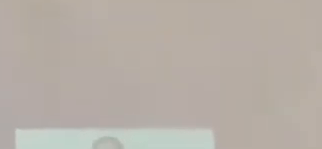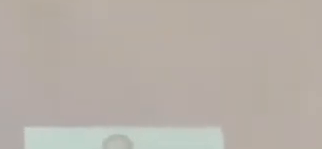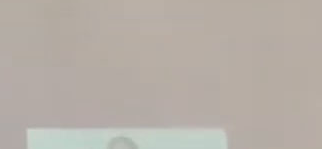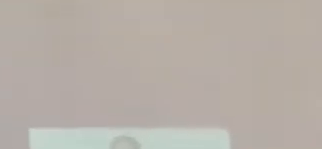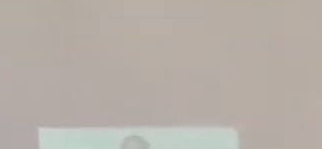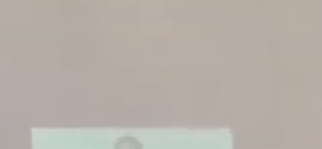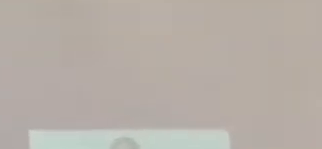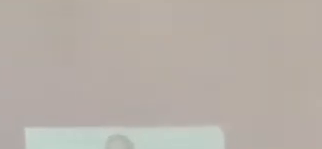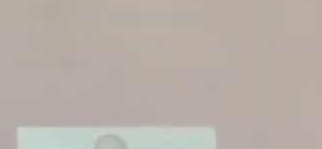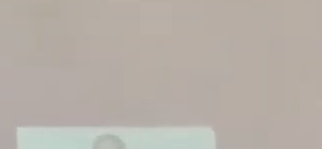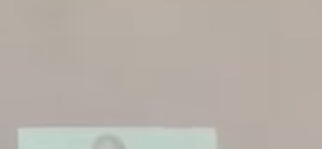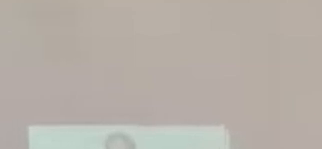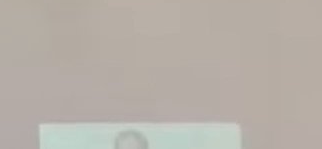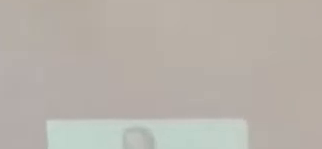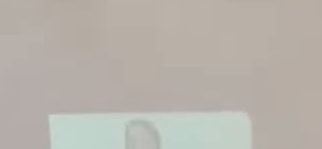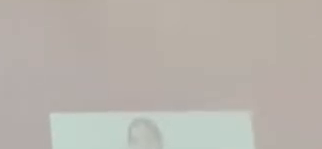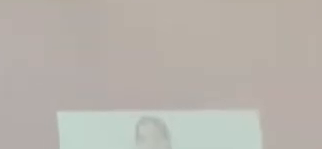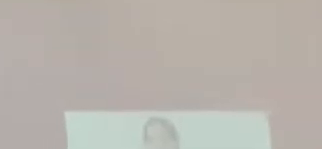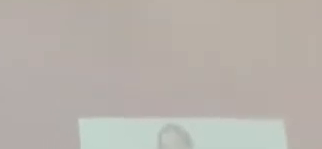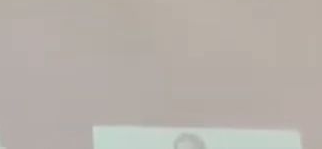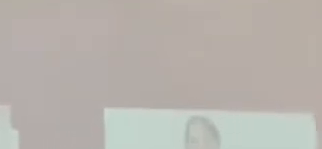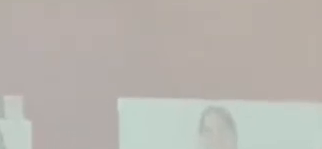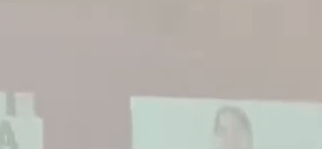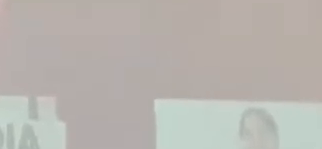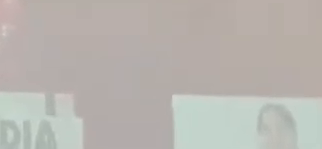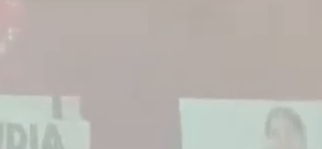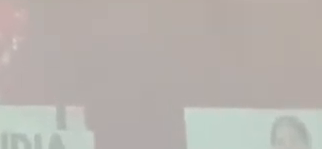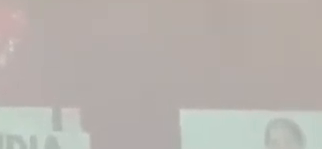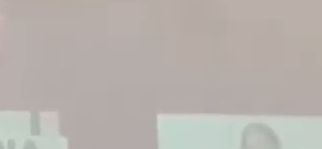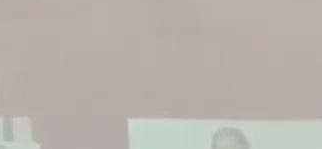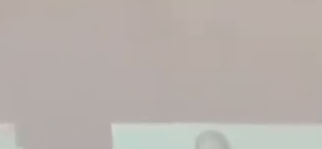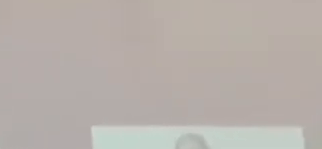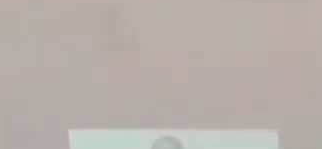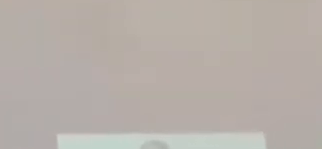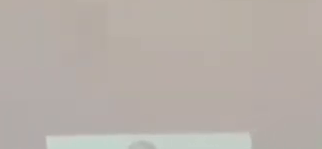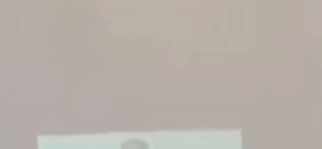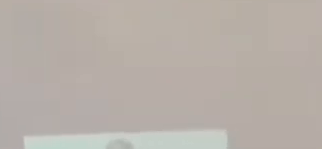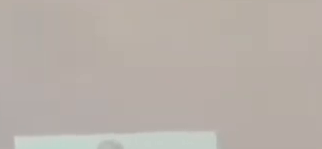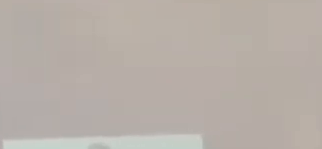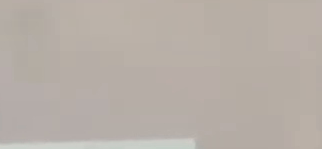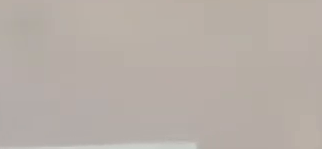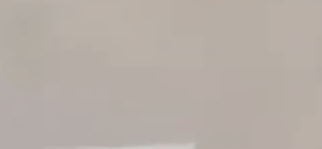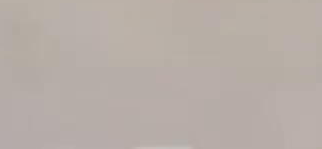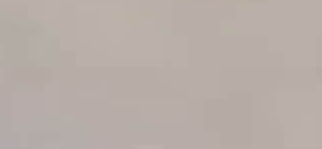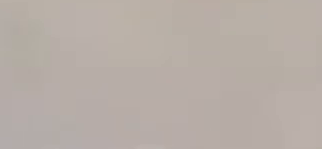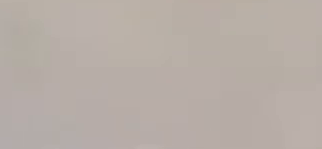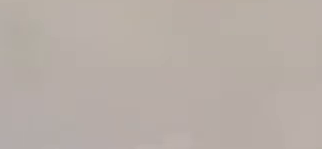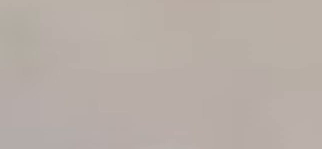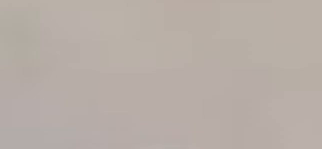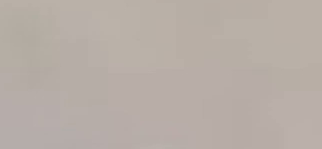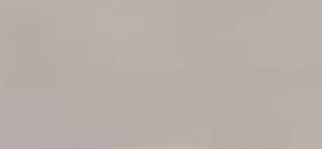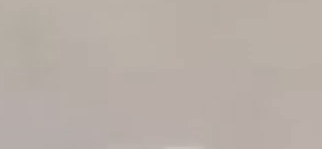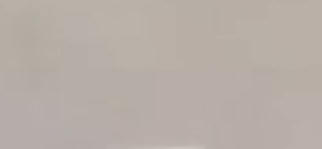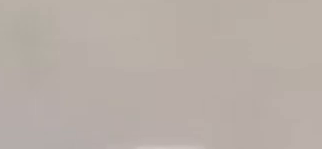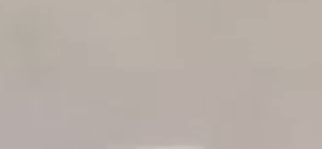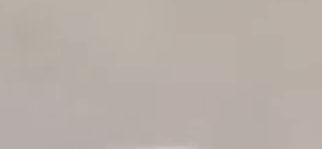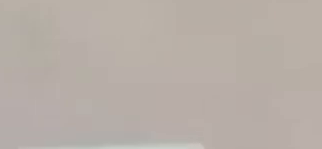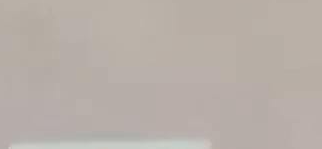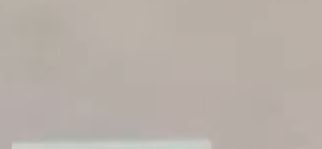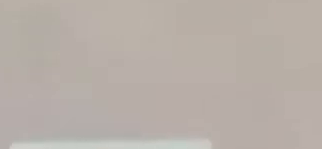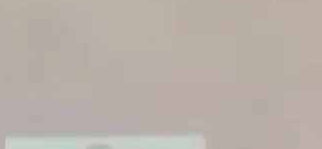medianos y a grandes empresarios su contribución y confianza en la ciudad. Y sobre todo a los